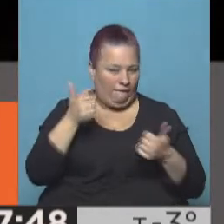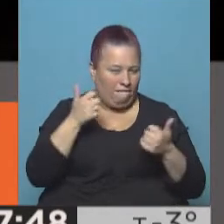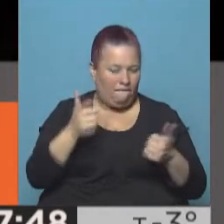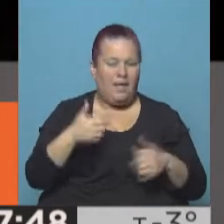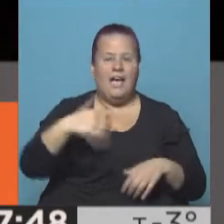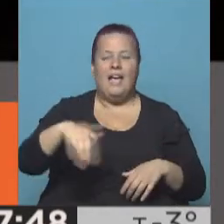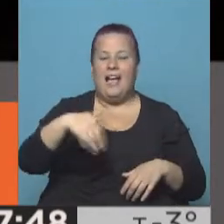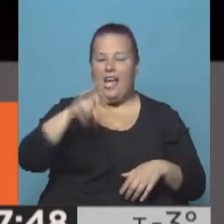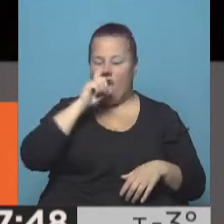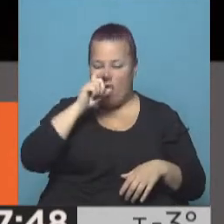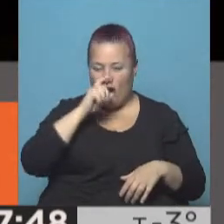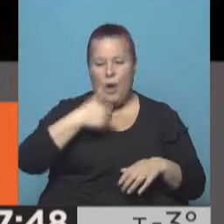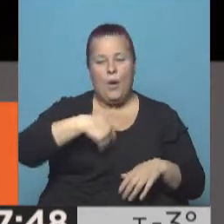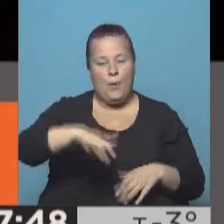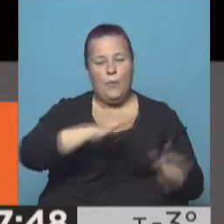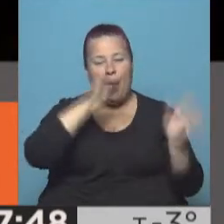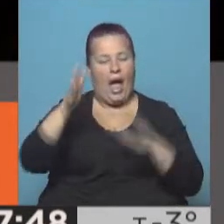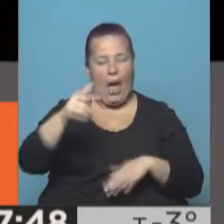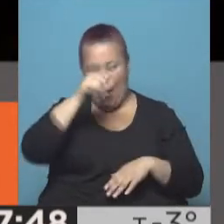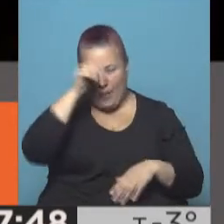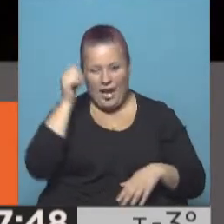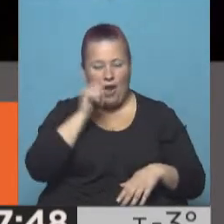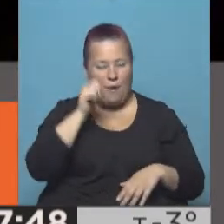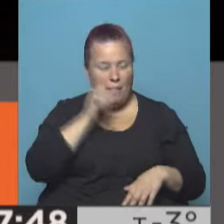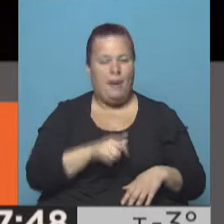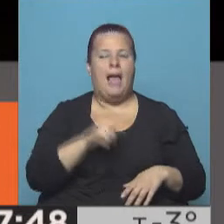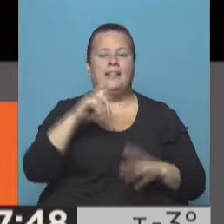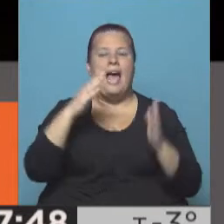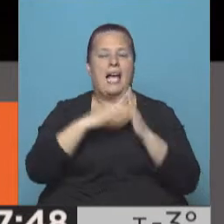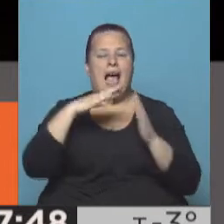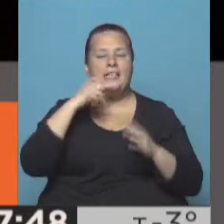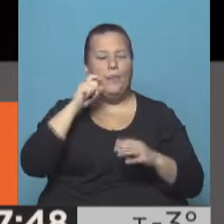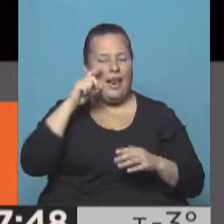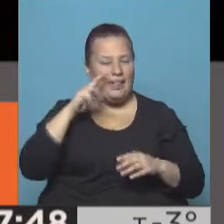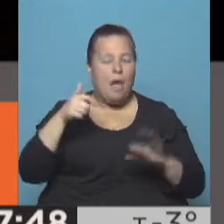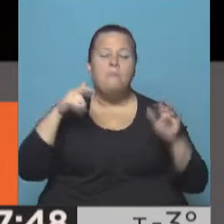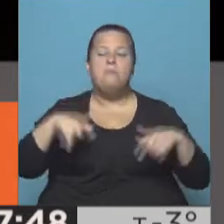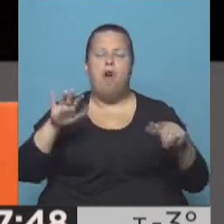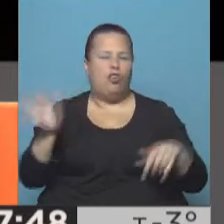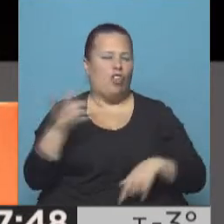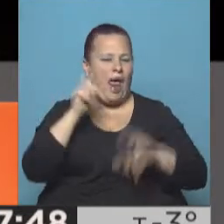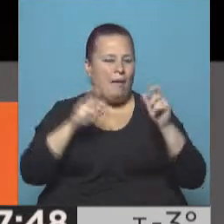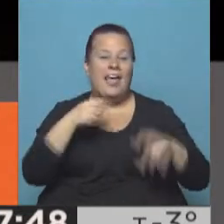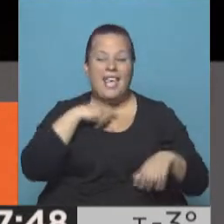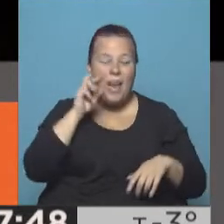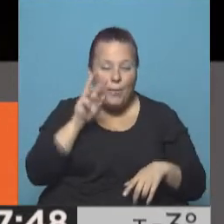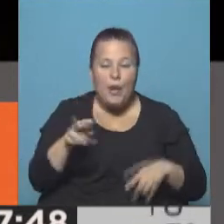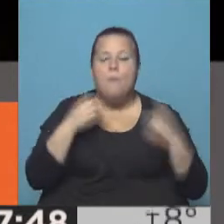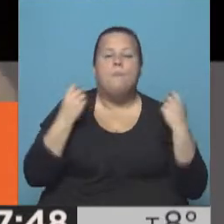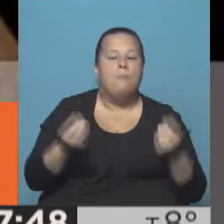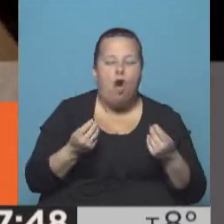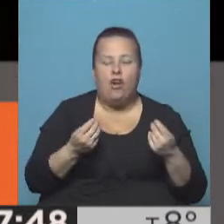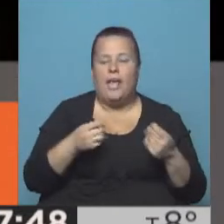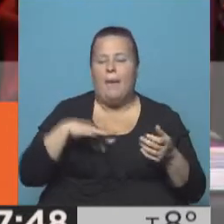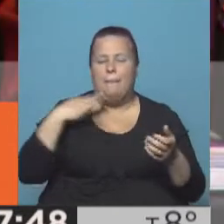en la calle Corrientes. Se viene una temporada de verano en Mar del Plata con Casa Valentina, pero por ahora todo el público que quiere ver por qué